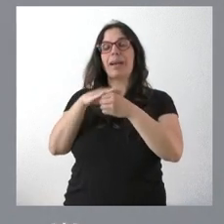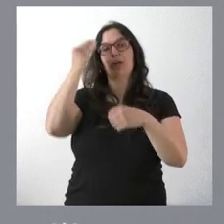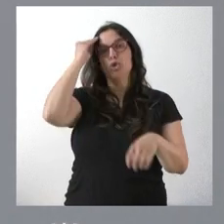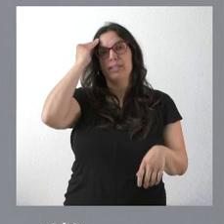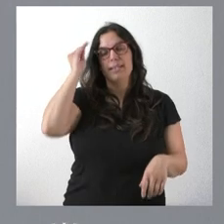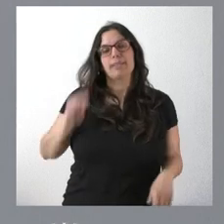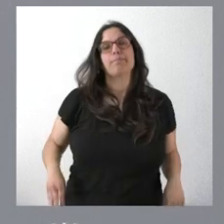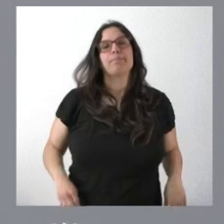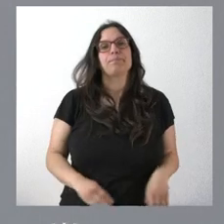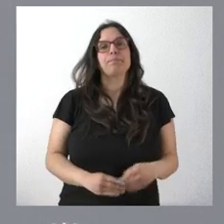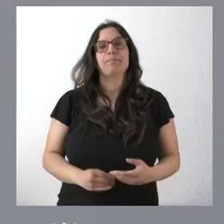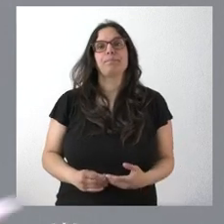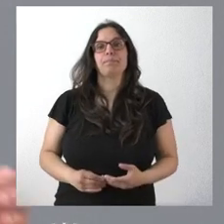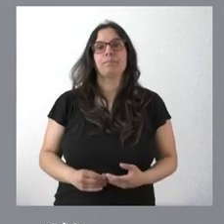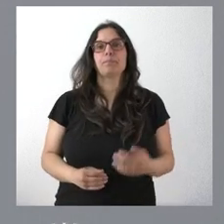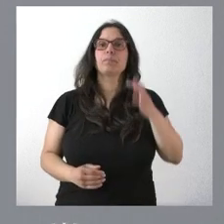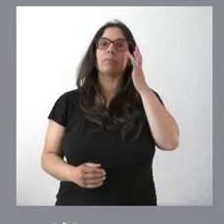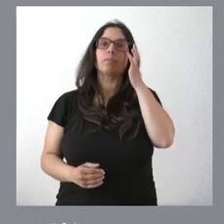Tordesillas.